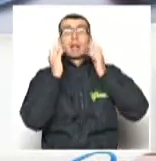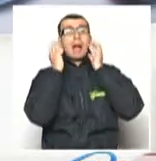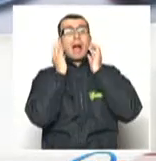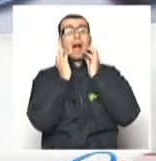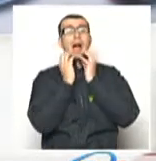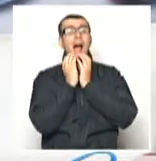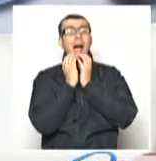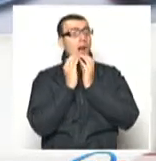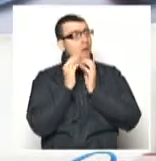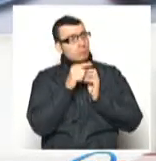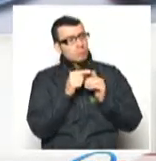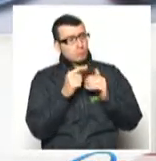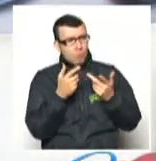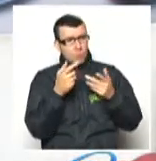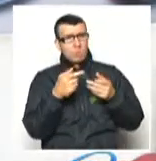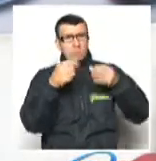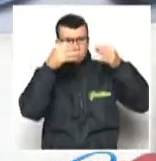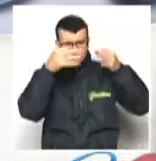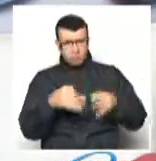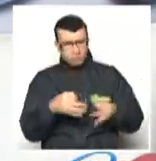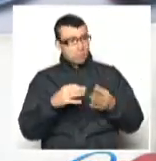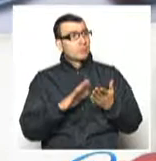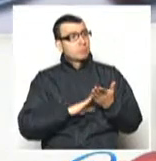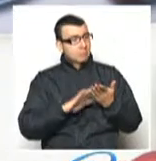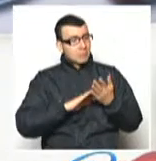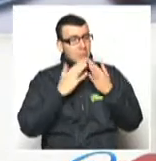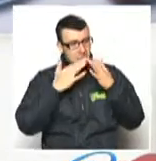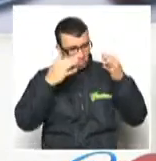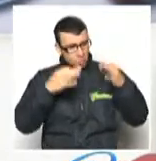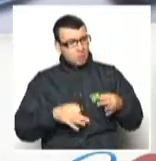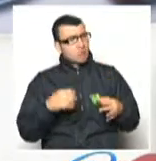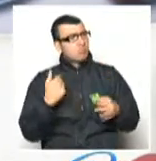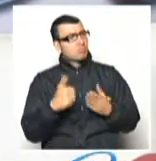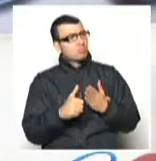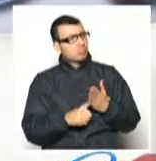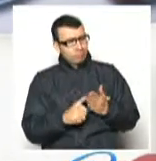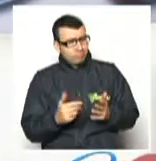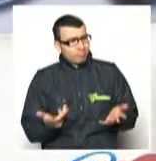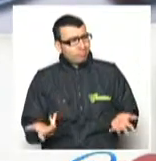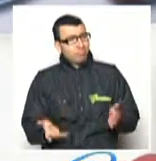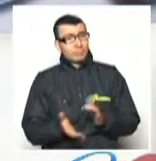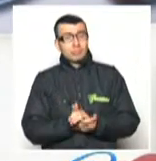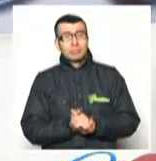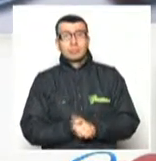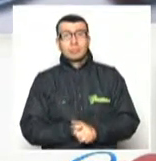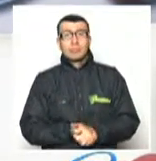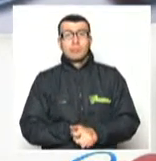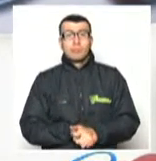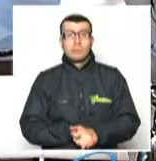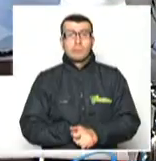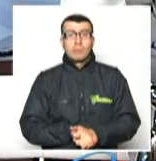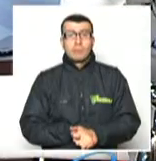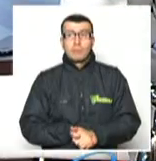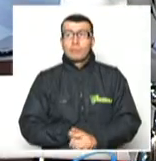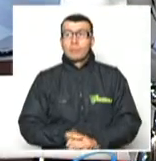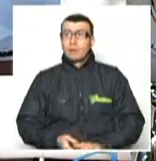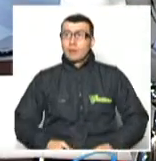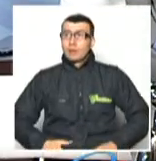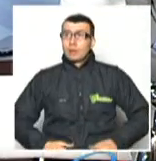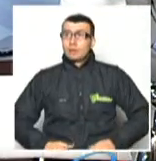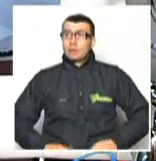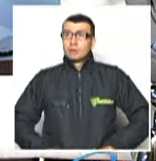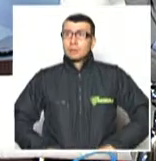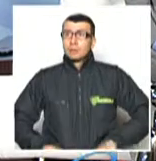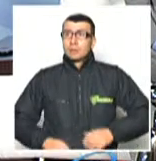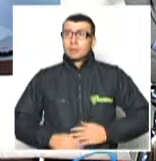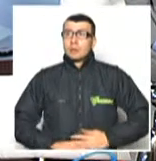pues dan tanta garantía y tanta seguridad en estos procedimientos quirúrgicos de implante en estos pacientes? Doctor,